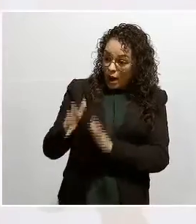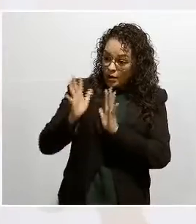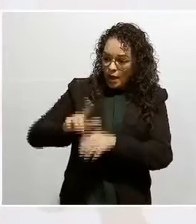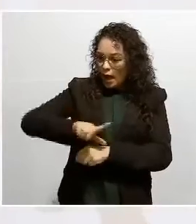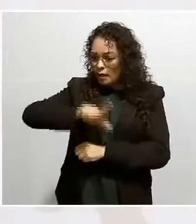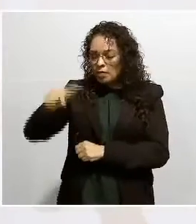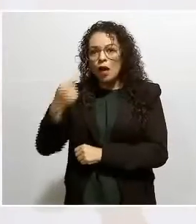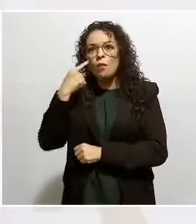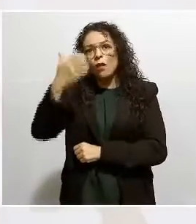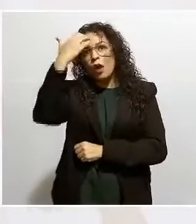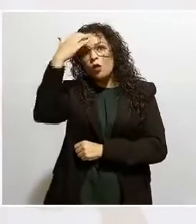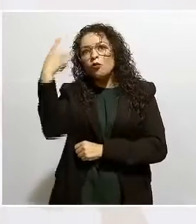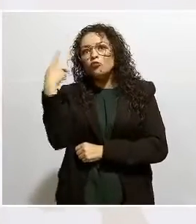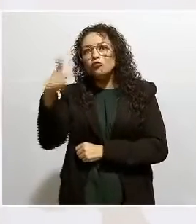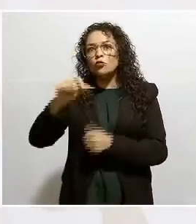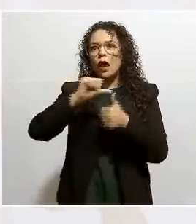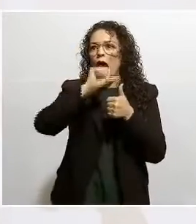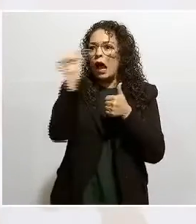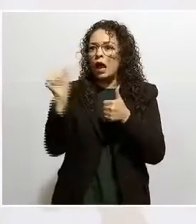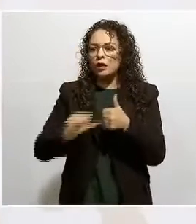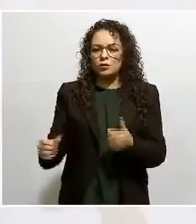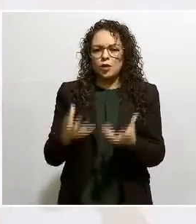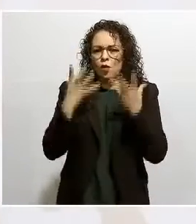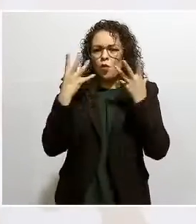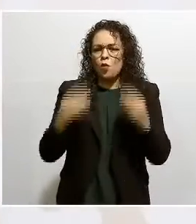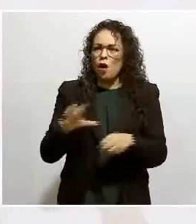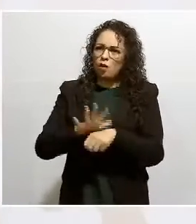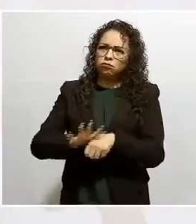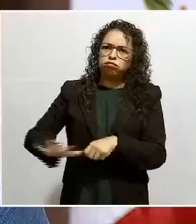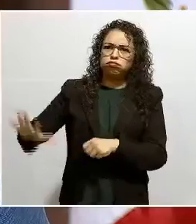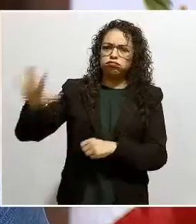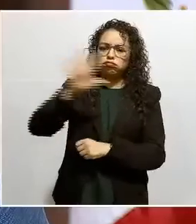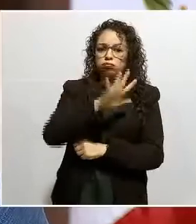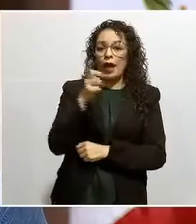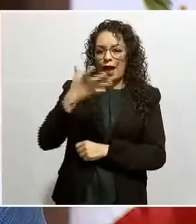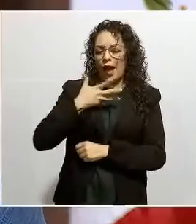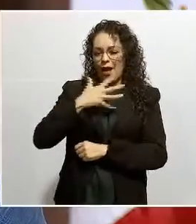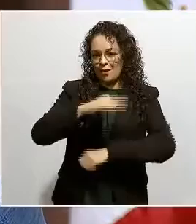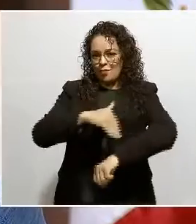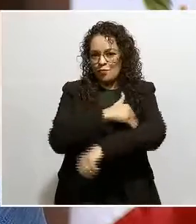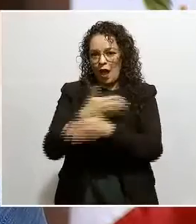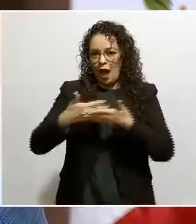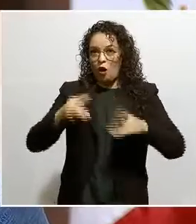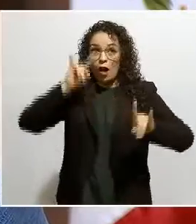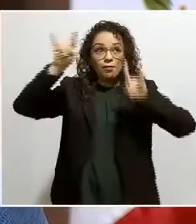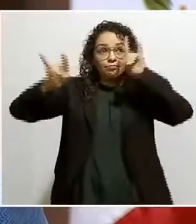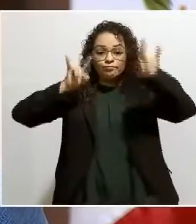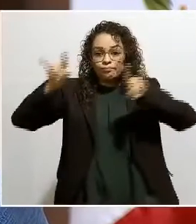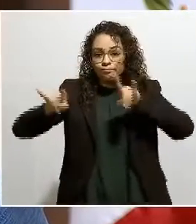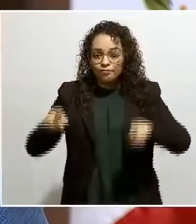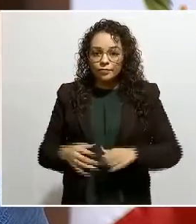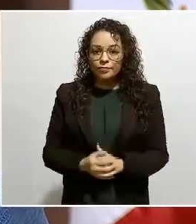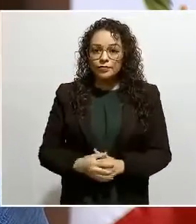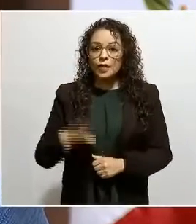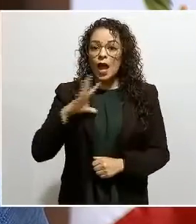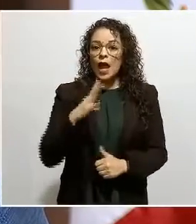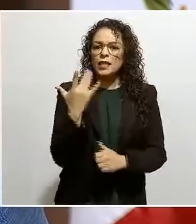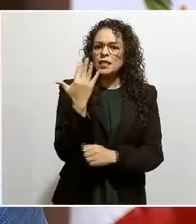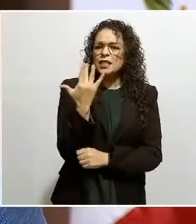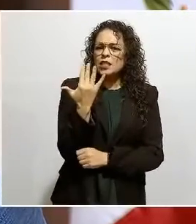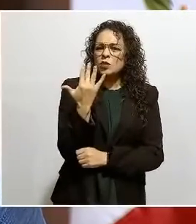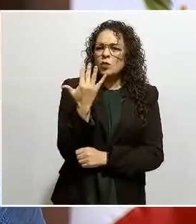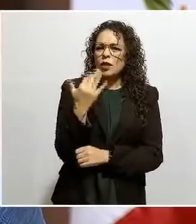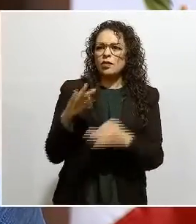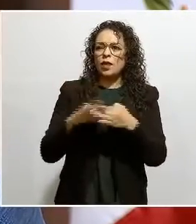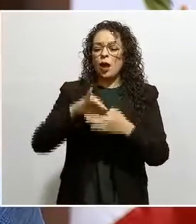de Mario Alonso reúne una vasta obra en esta valiosa colección. Hoy recibimos cerca de 50 José